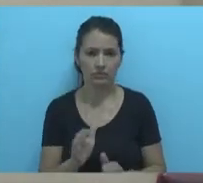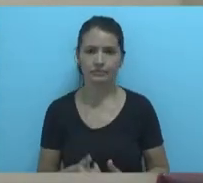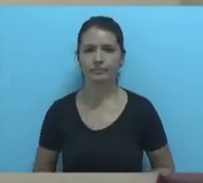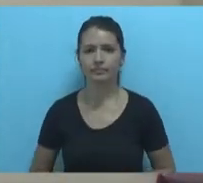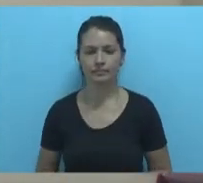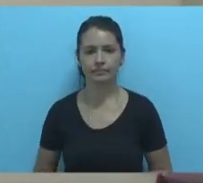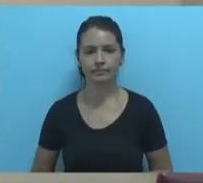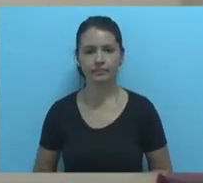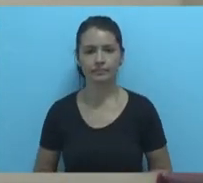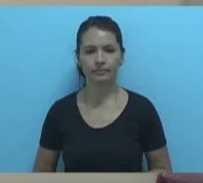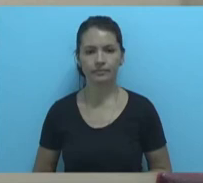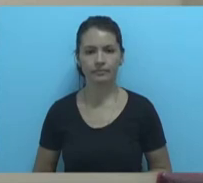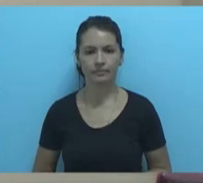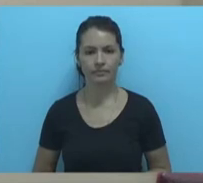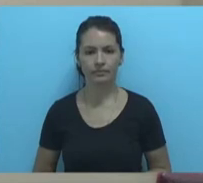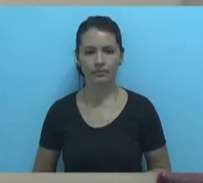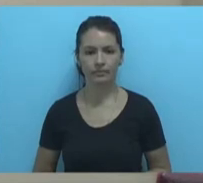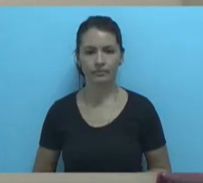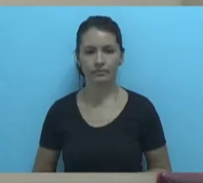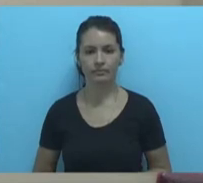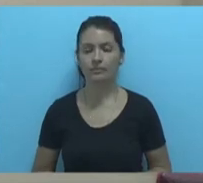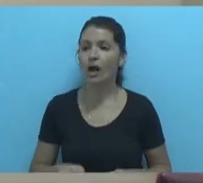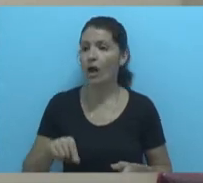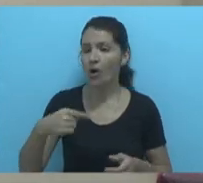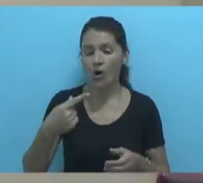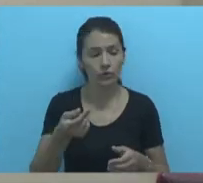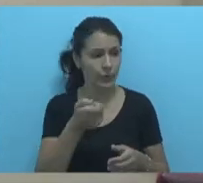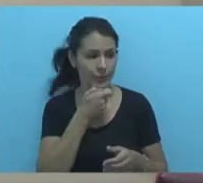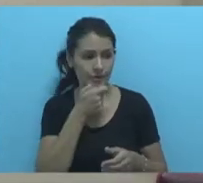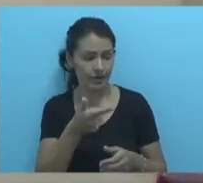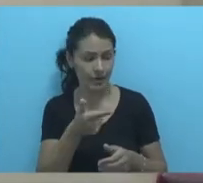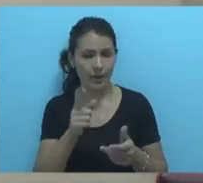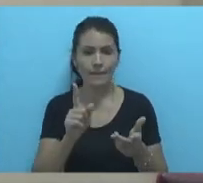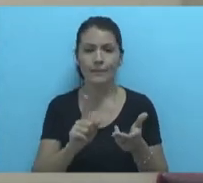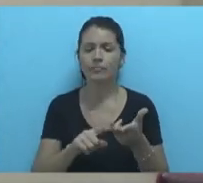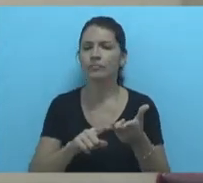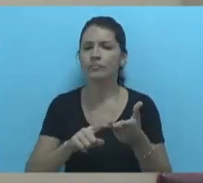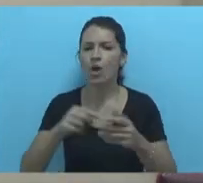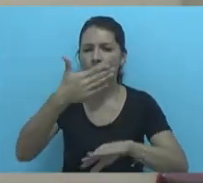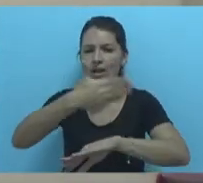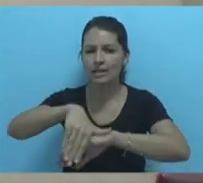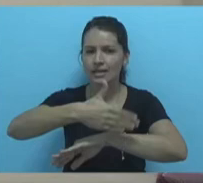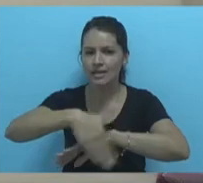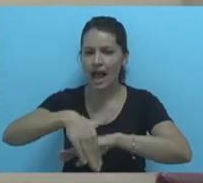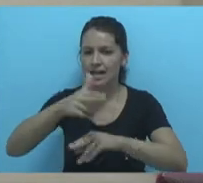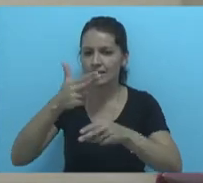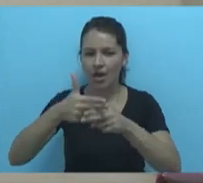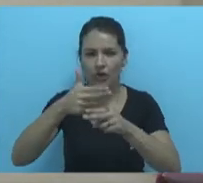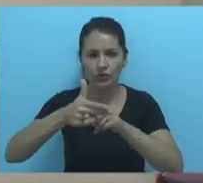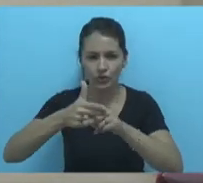La posibilidad de tener un domicilio, señor presidente, que cuando vos tengas que llevar un currículum para pedir un